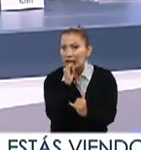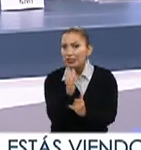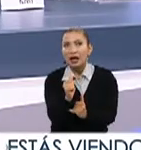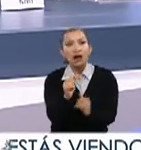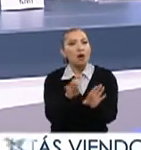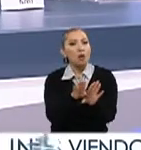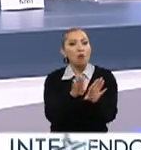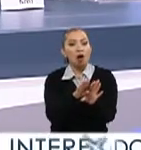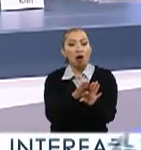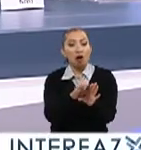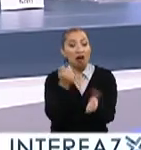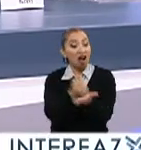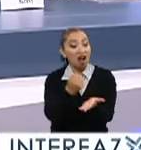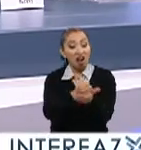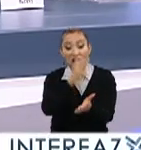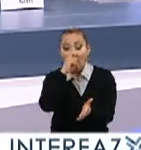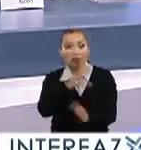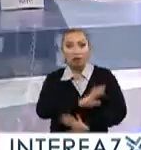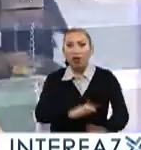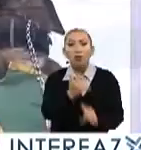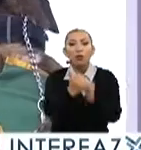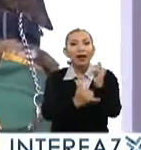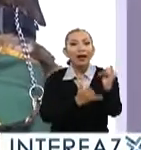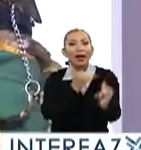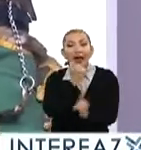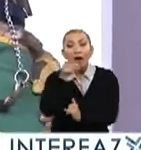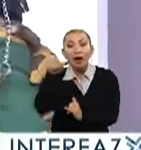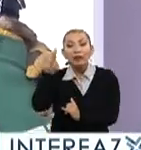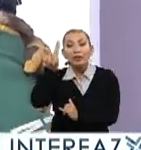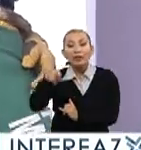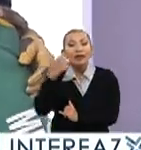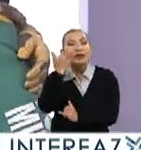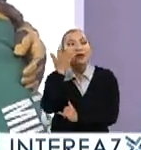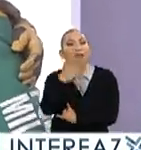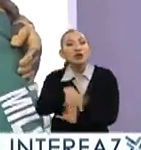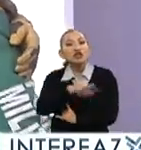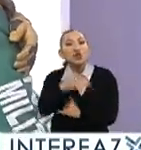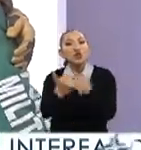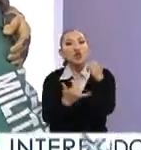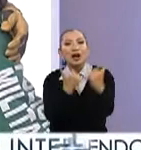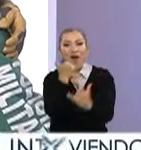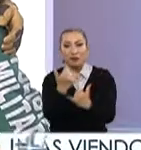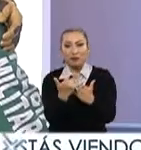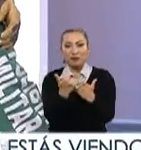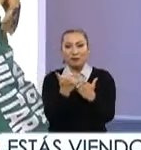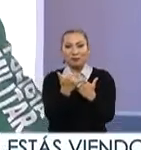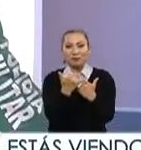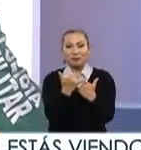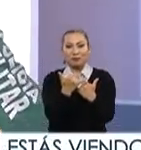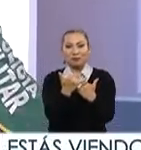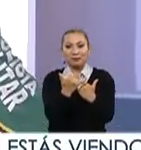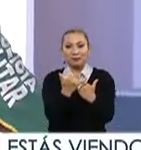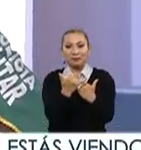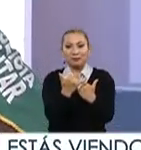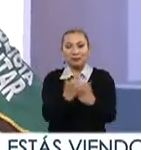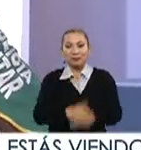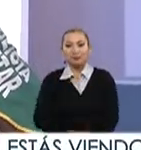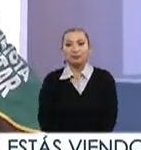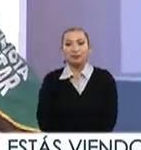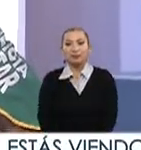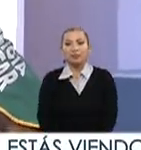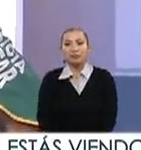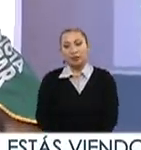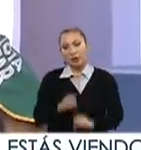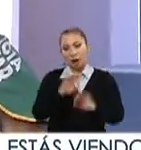Nada es de trabajo forzado, todo es a base de juego. Y lo que ella en realidad busca es su juguete. Claro.